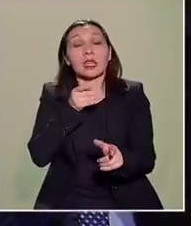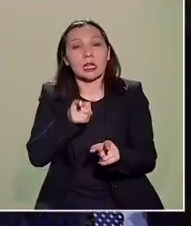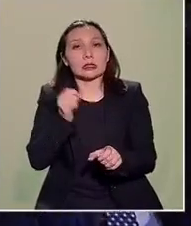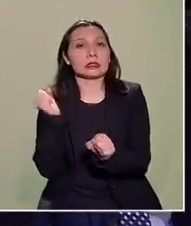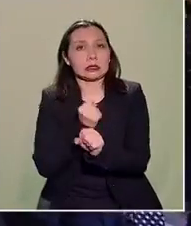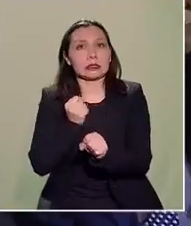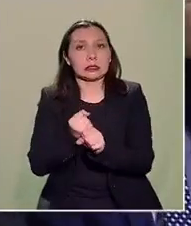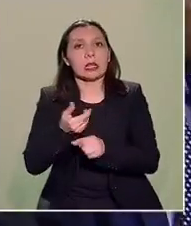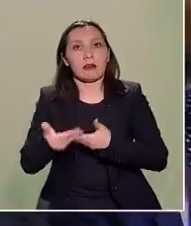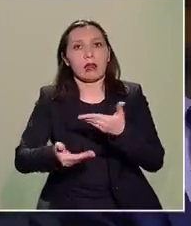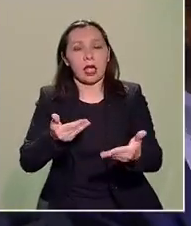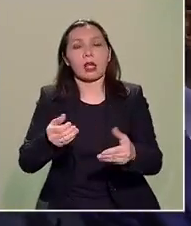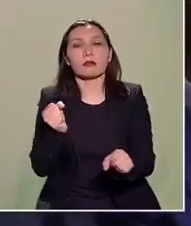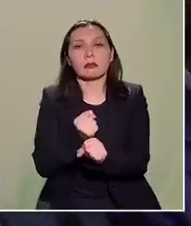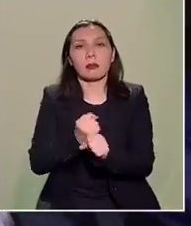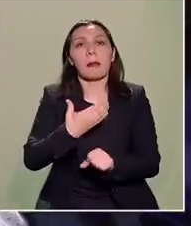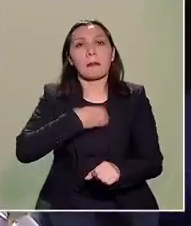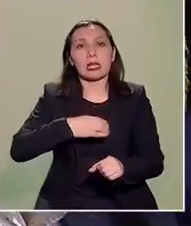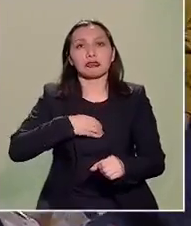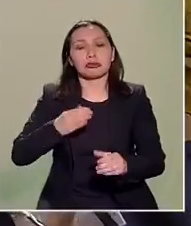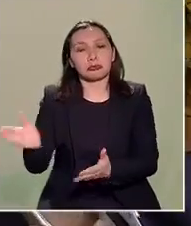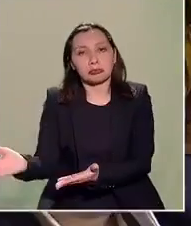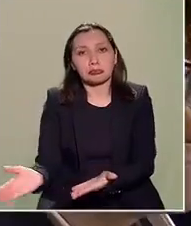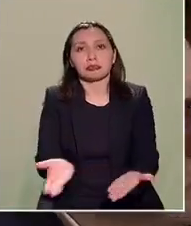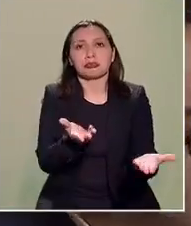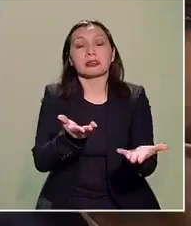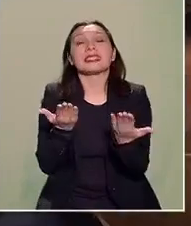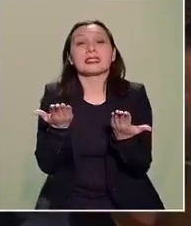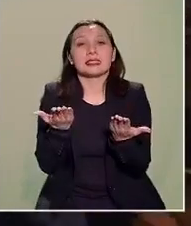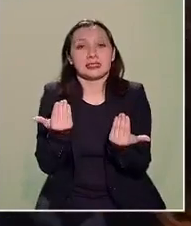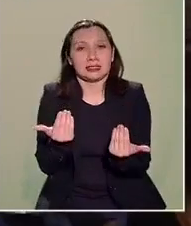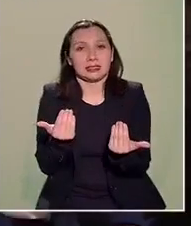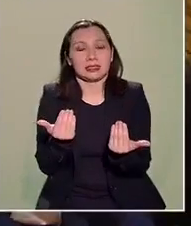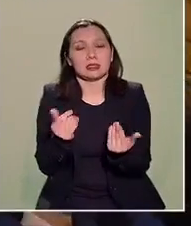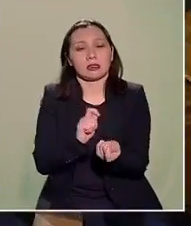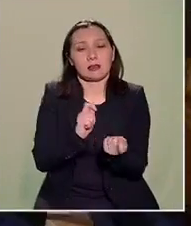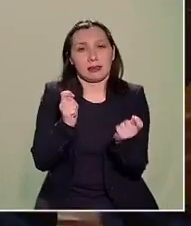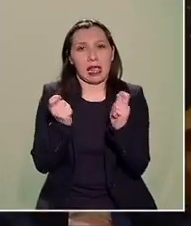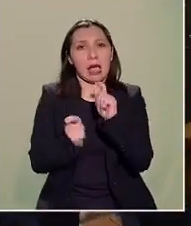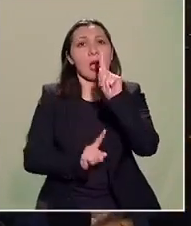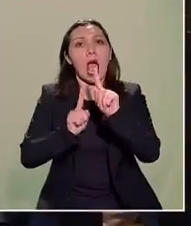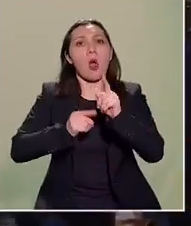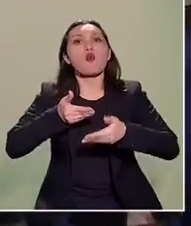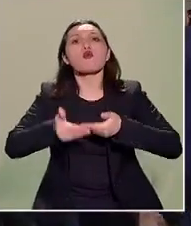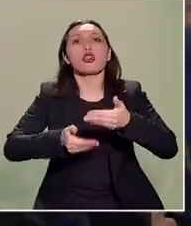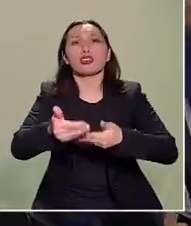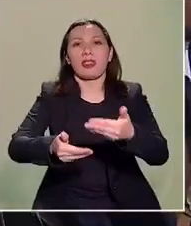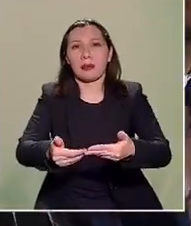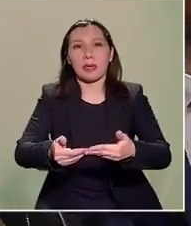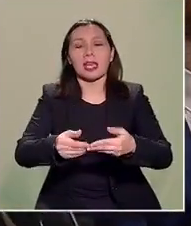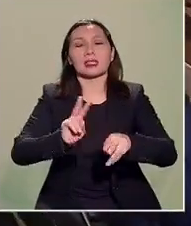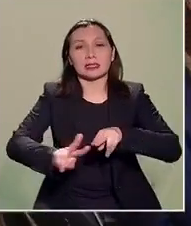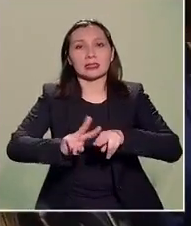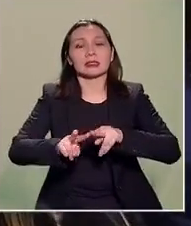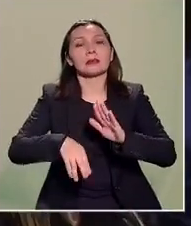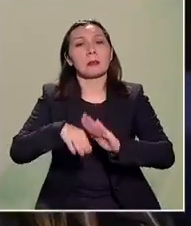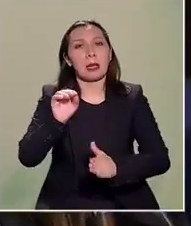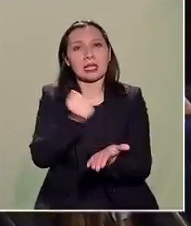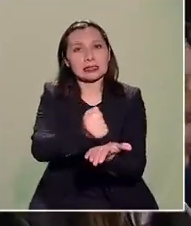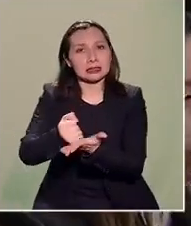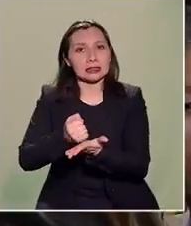de nuestros pastores necesitamos reformar algunos procedimientos y más